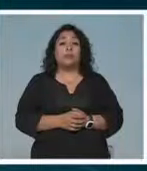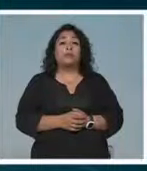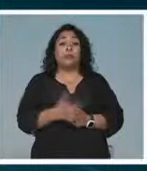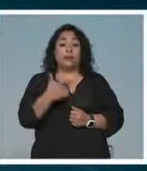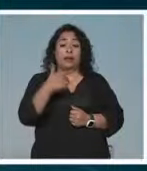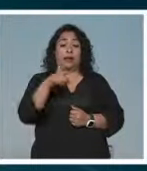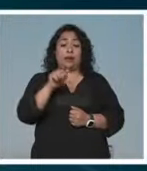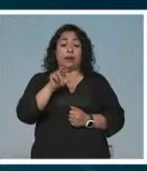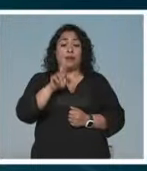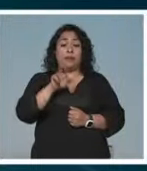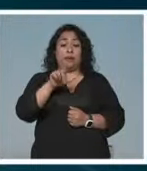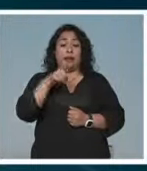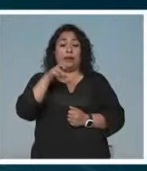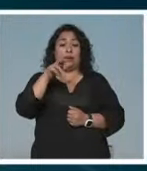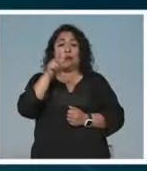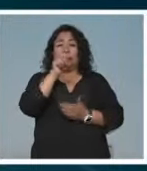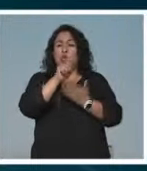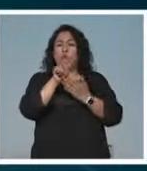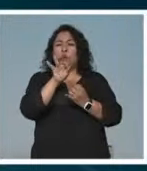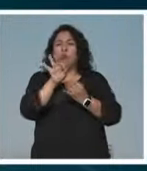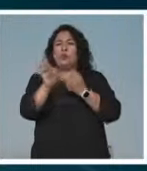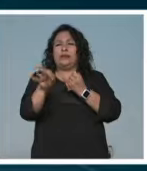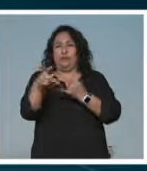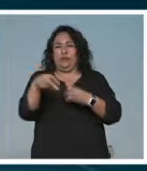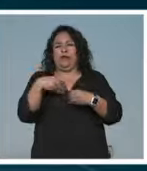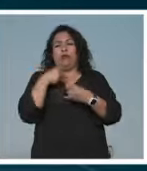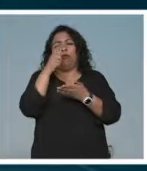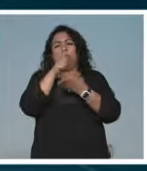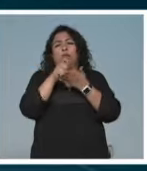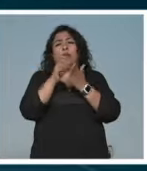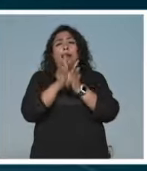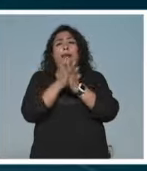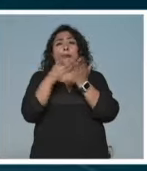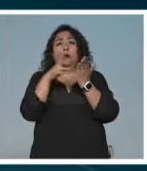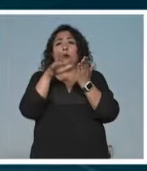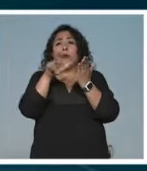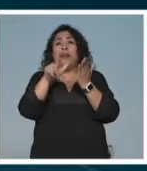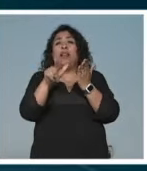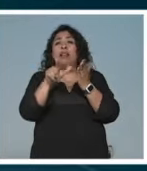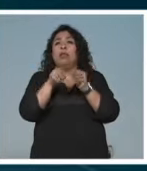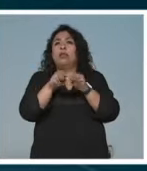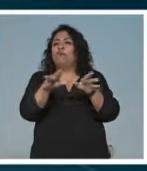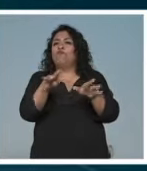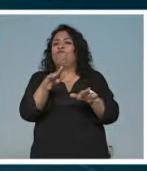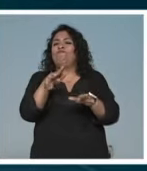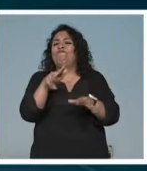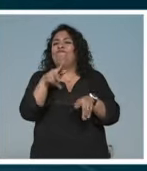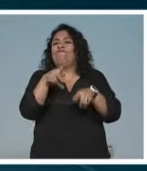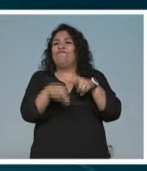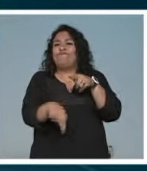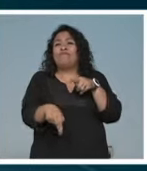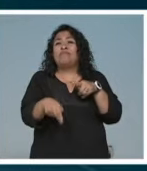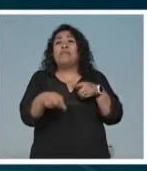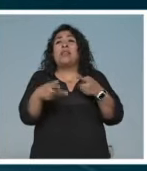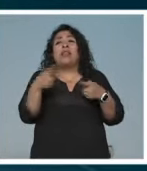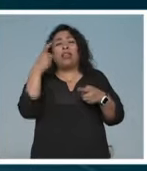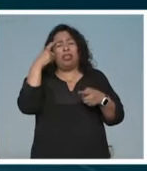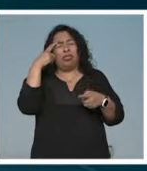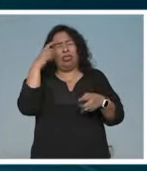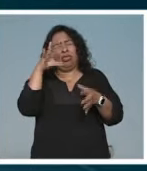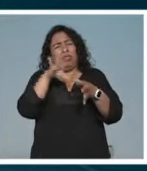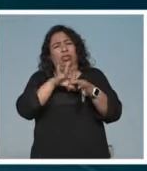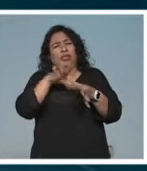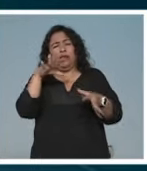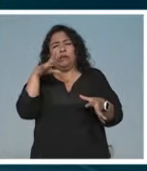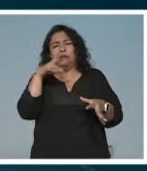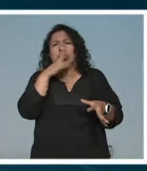Gabriel García Márquez escribió en la recta final de su vida una novela que no publicó. Su paulatina pérdida de la memoria